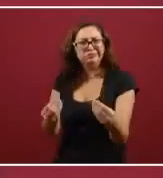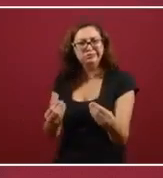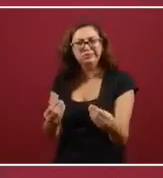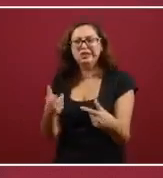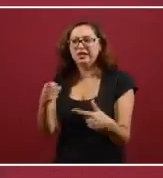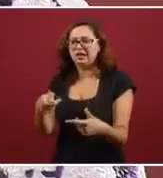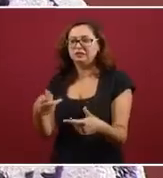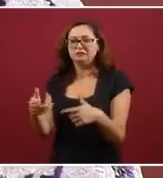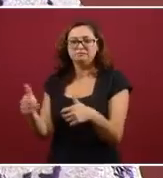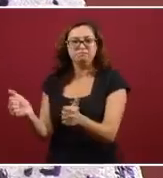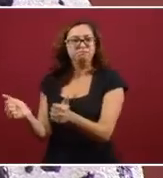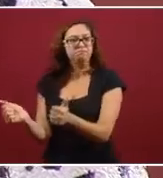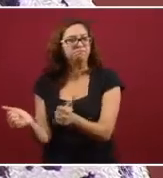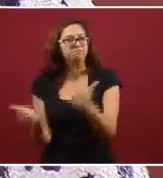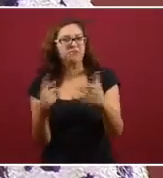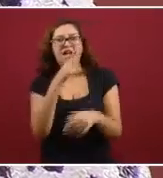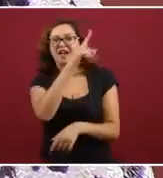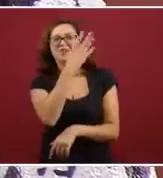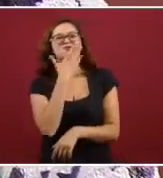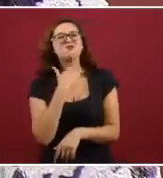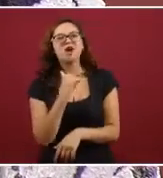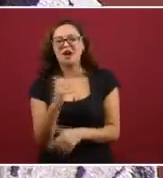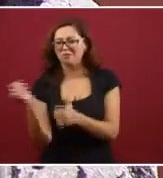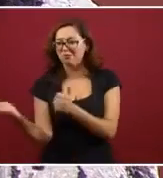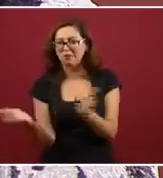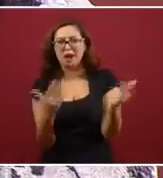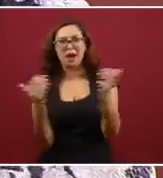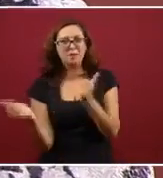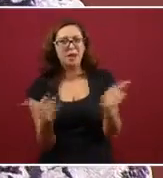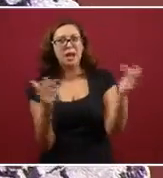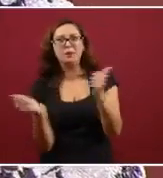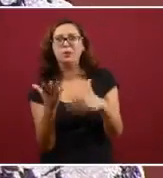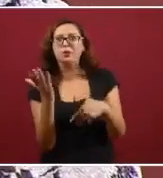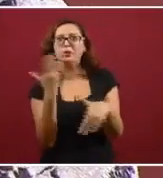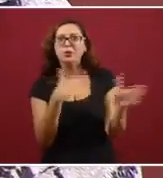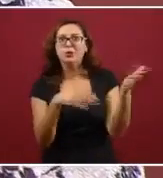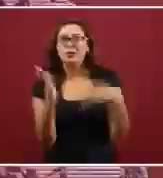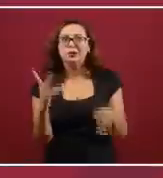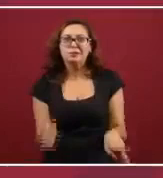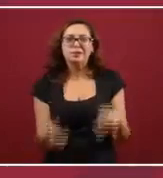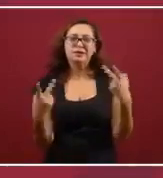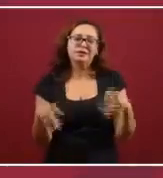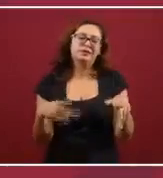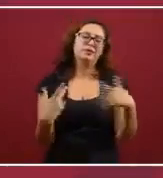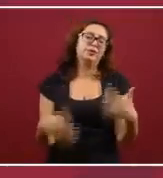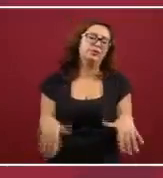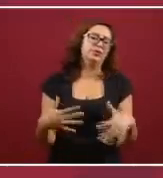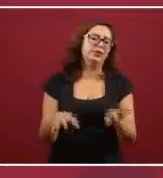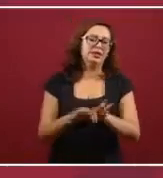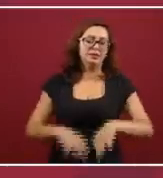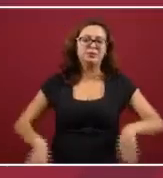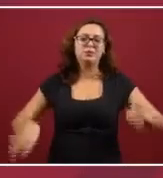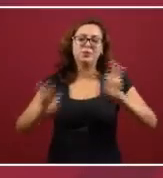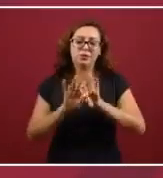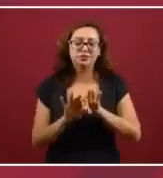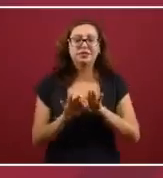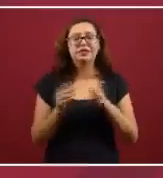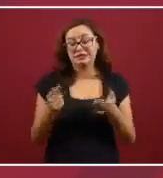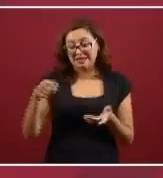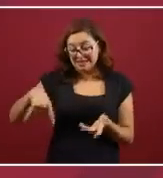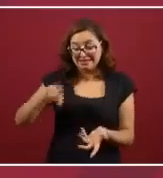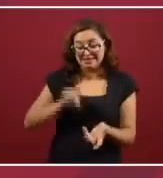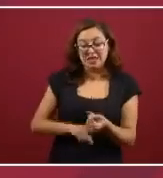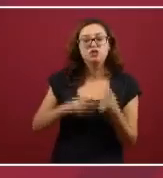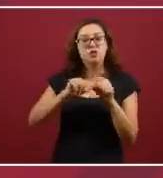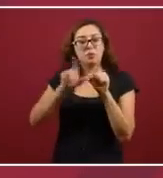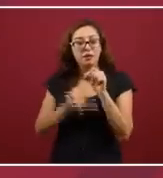producto de exportación, nos importa mucho, no solamente en términos del esfuerzo productivo que se hizo para la diversificación dentro